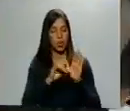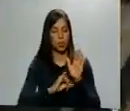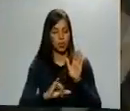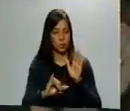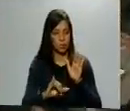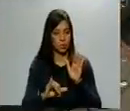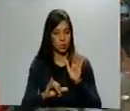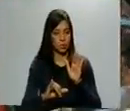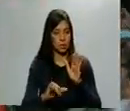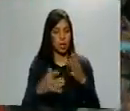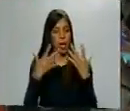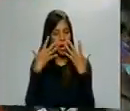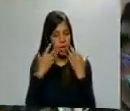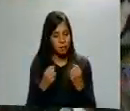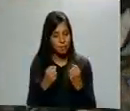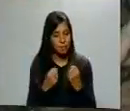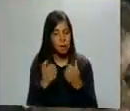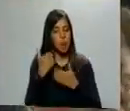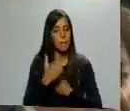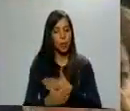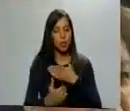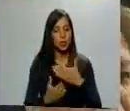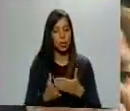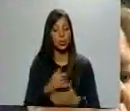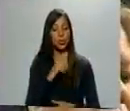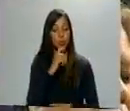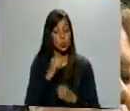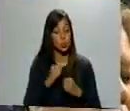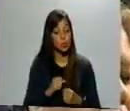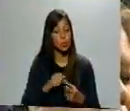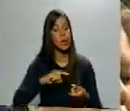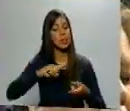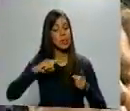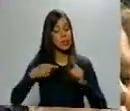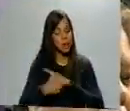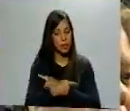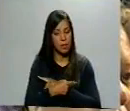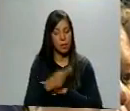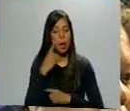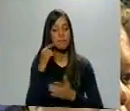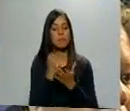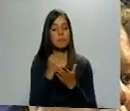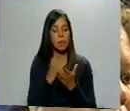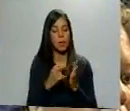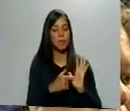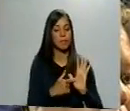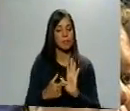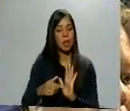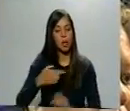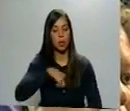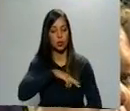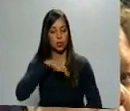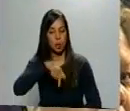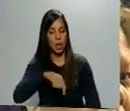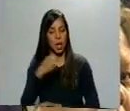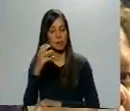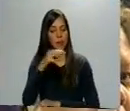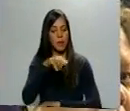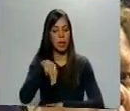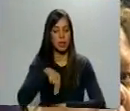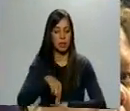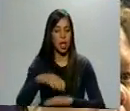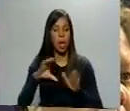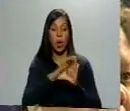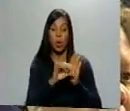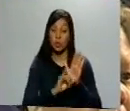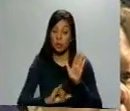se entiende, se comprenda como un proceso crítico de transformación. Es una muestra de lo que estamos haciendo desde la Asamblea Nacional